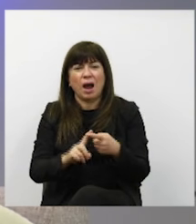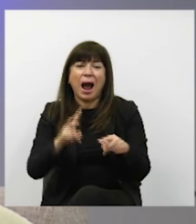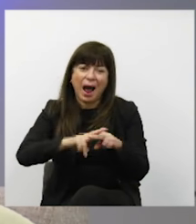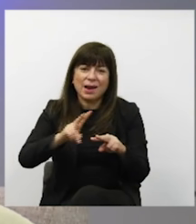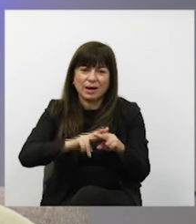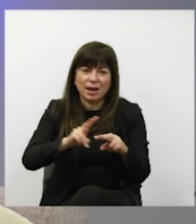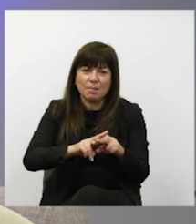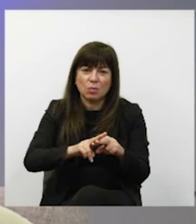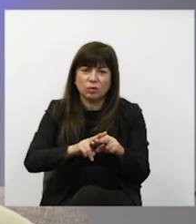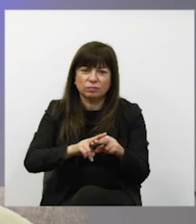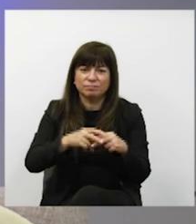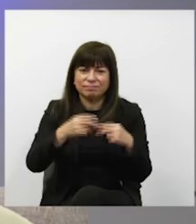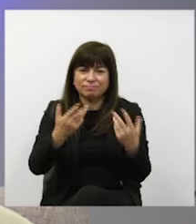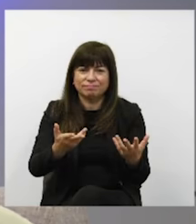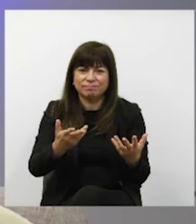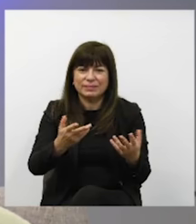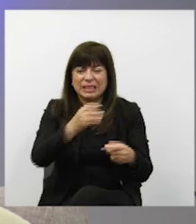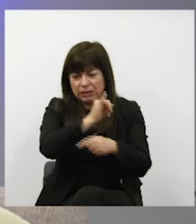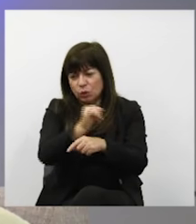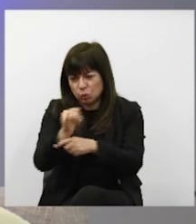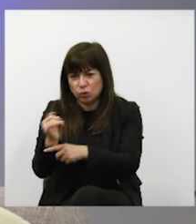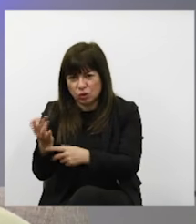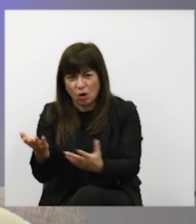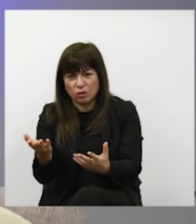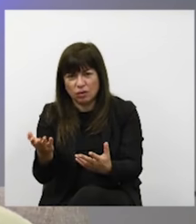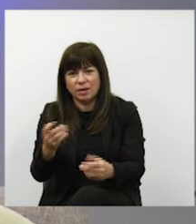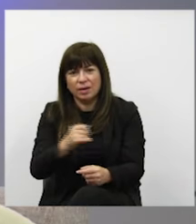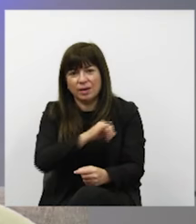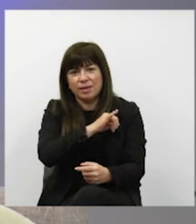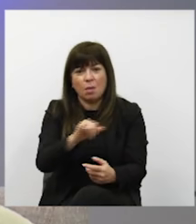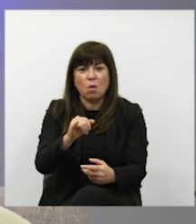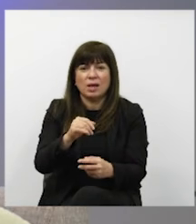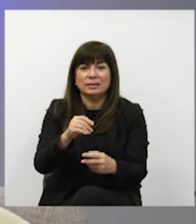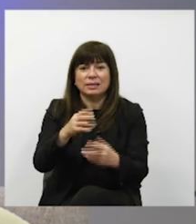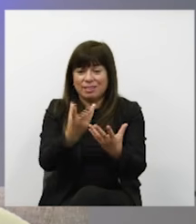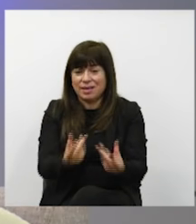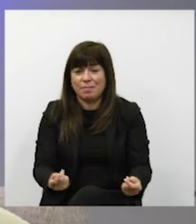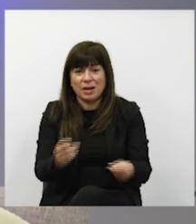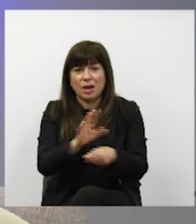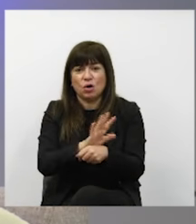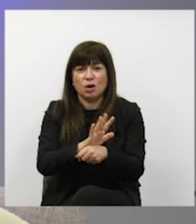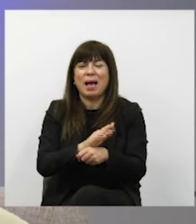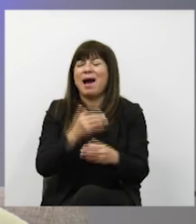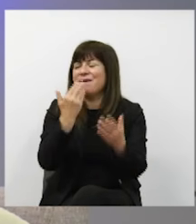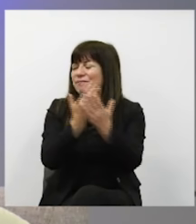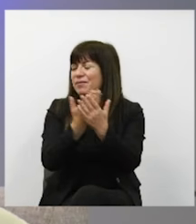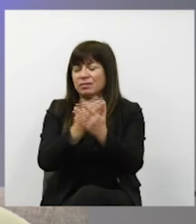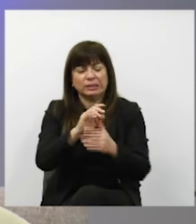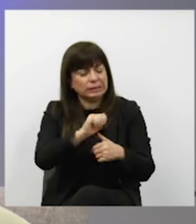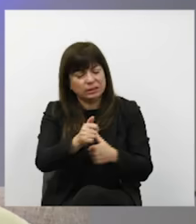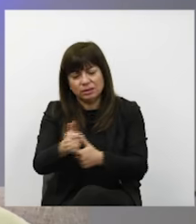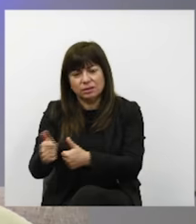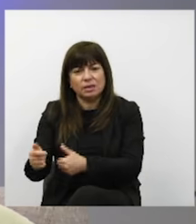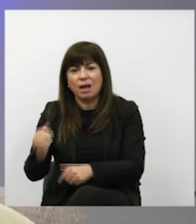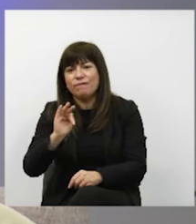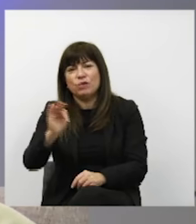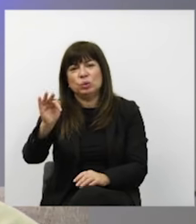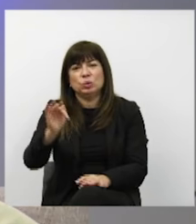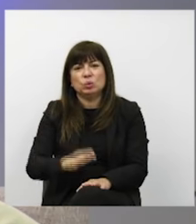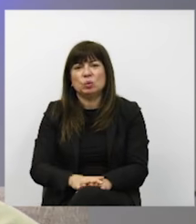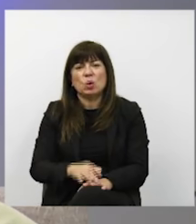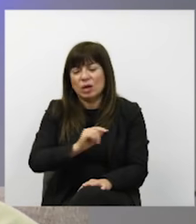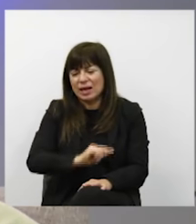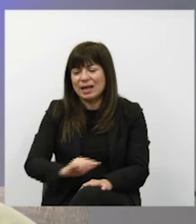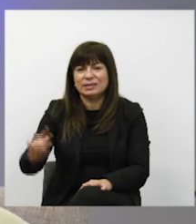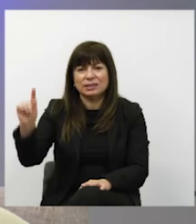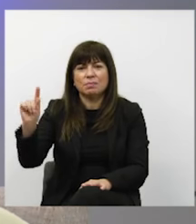arreglemos la fundación, la institucionalidad, y de aquí a 2 años, cuando esto termine, bueno, ahí enfrentaremos los desafíos que usted me menciona, de